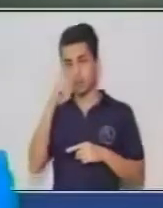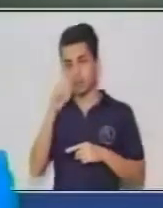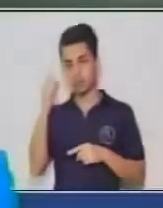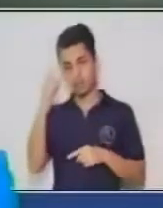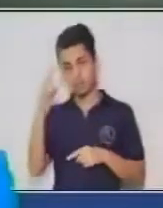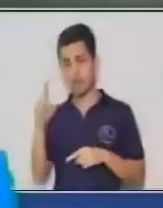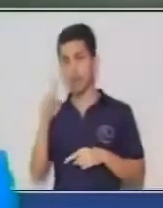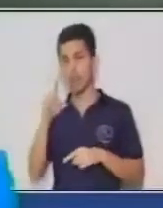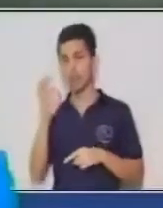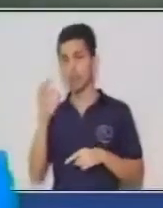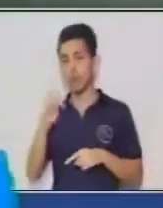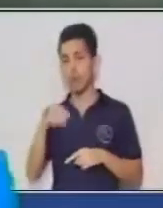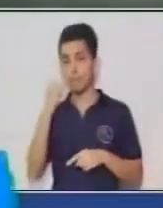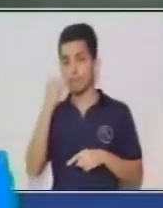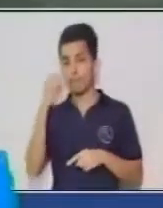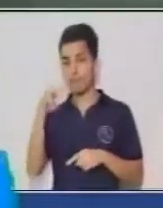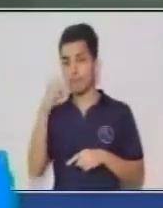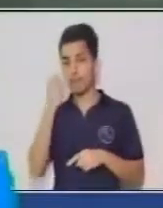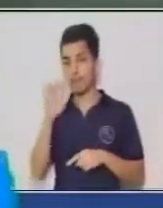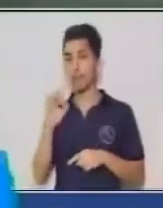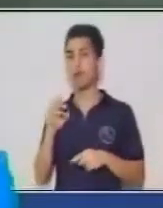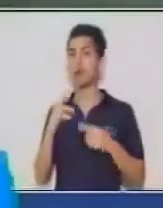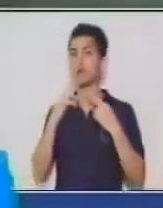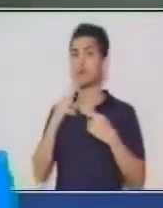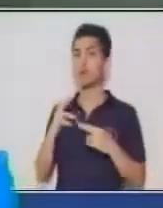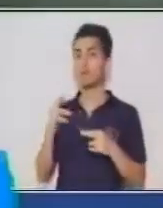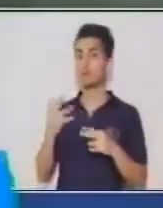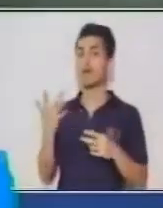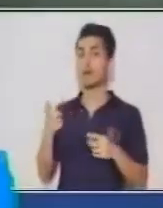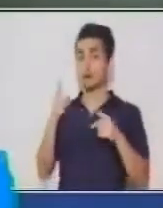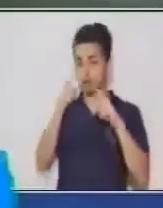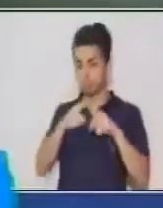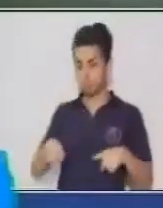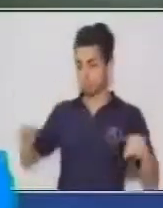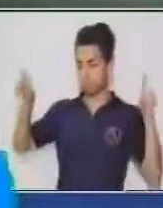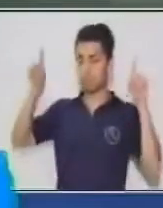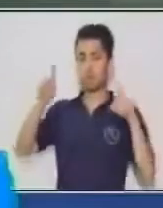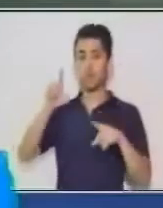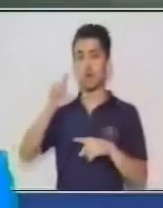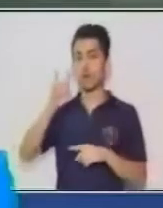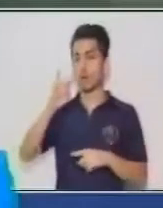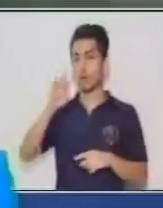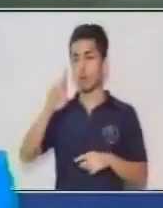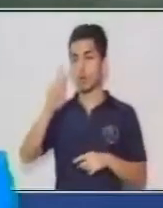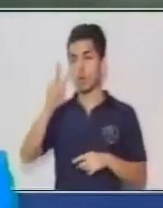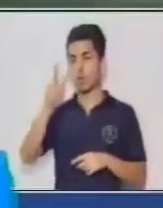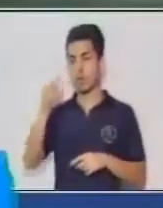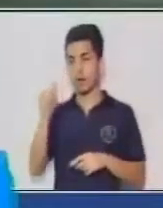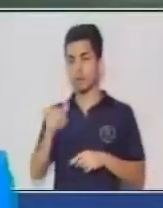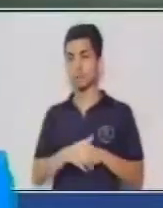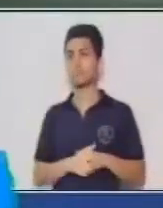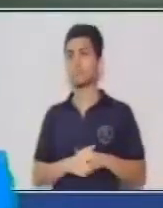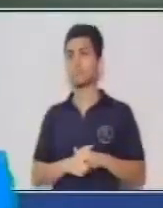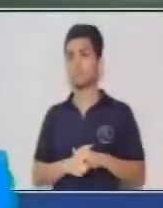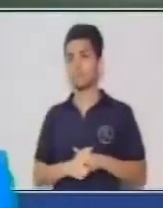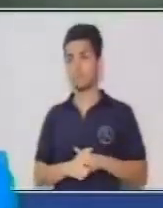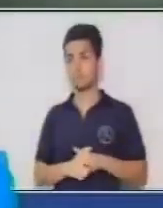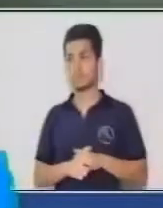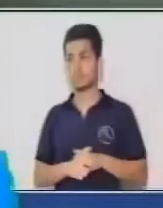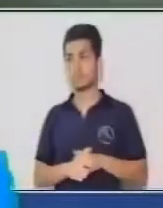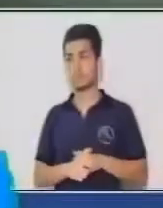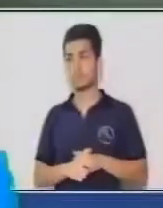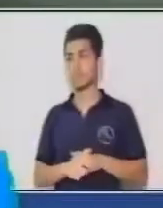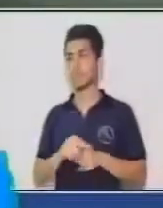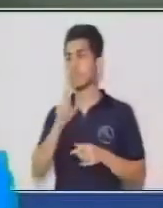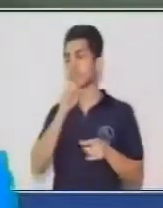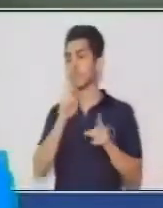forma es curva. Las funciones racionales tienen una forma curva.